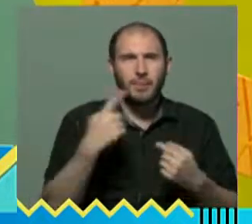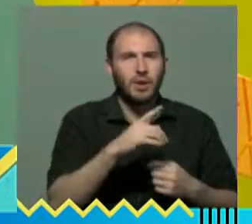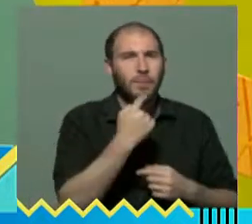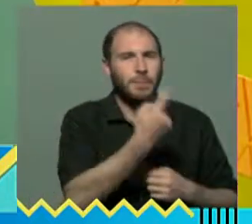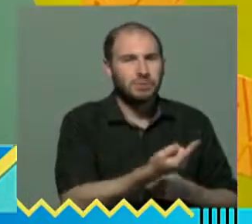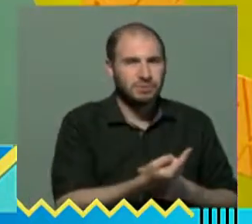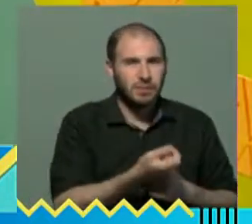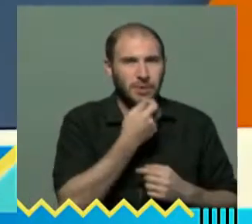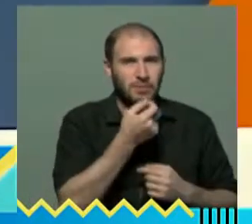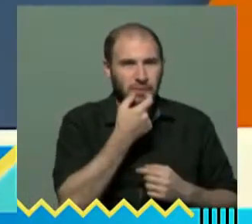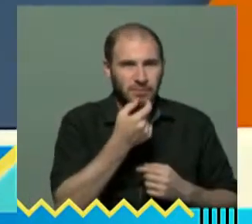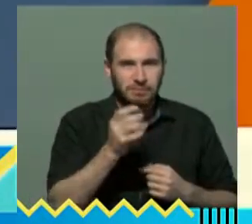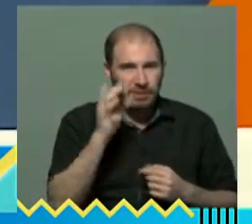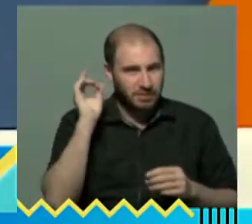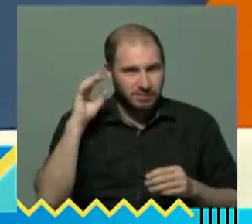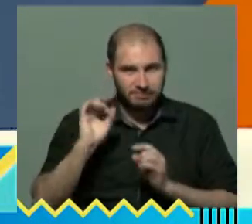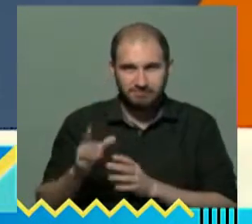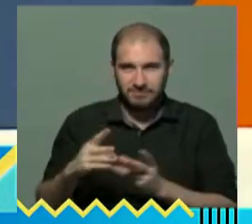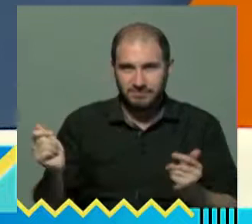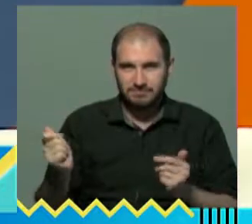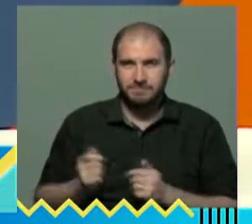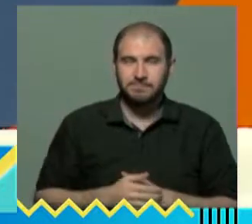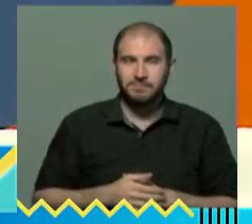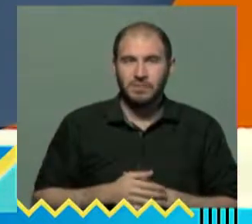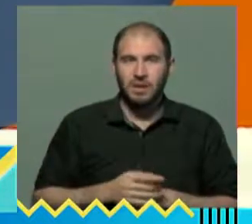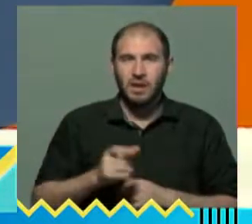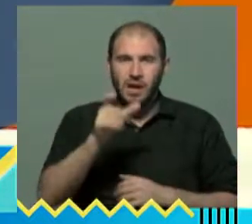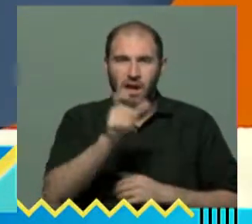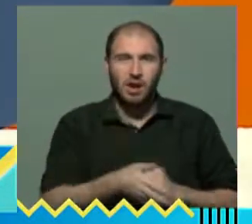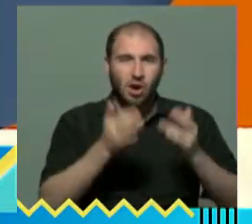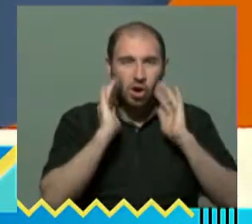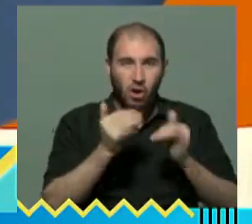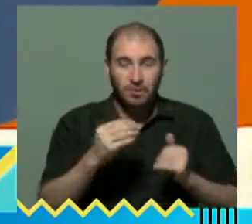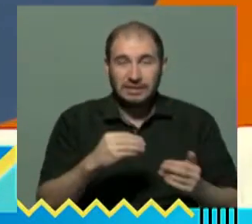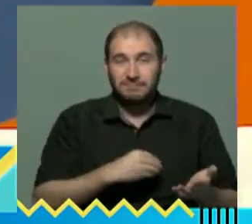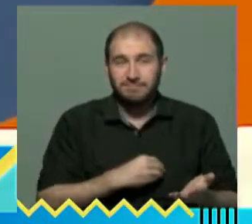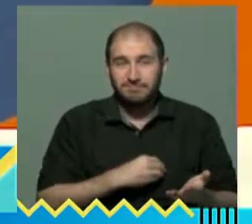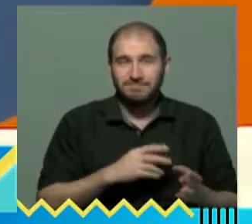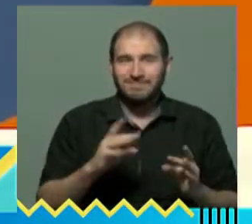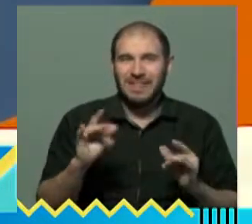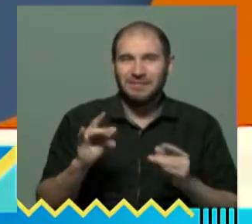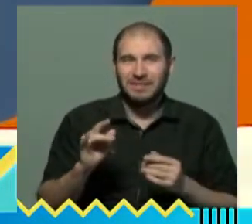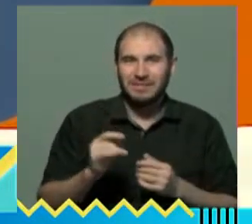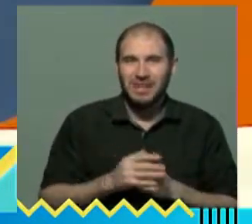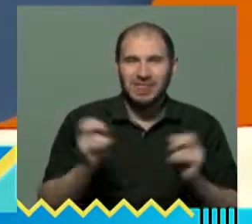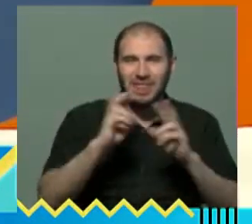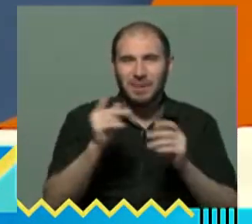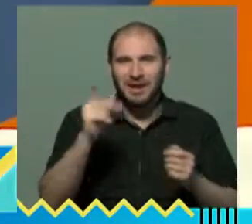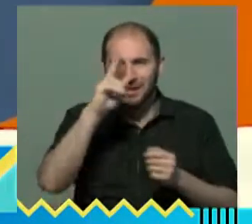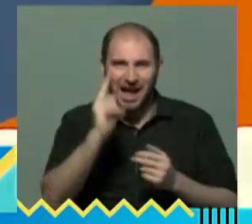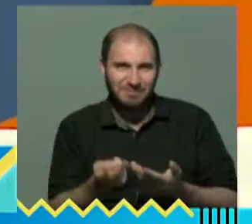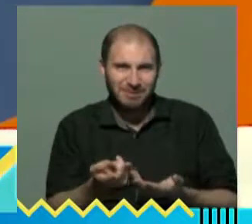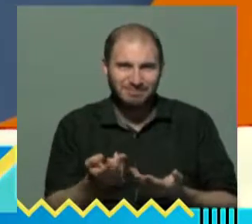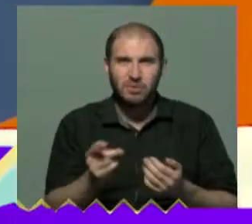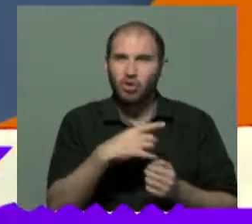Por ejemplo, en Mendoza... Dejá terminar y termino en eso. A ver, ese chico el día de mañana, lamentablemente es muy difícil cambiarle la temática. Entonces, a ver, nosotros